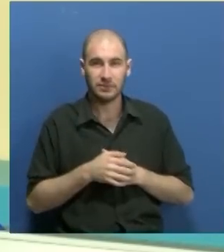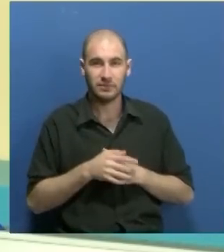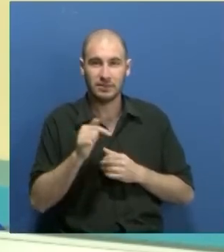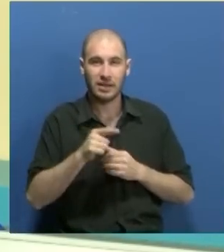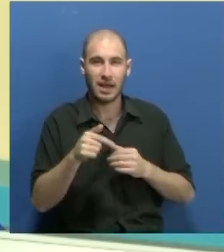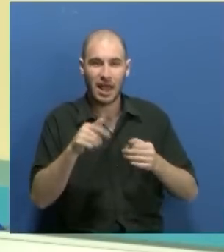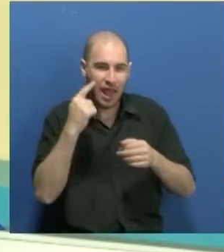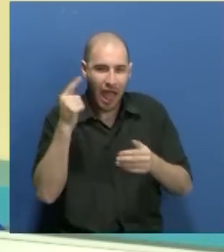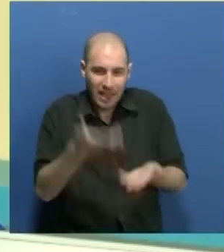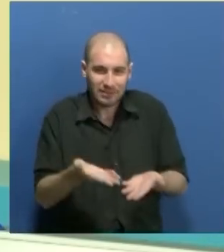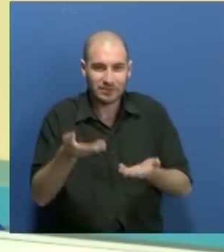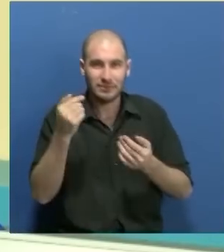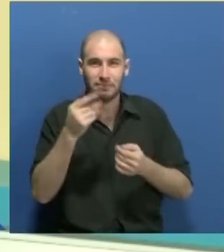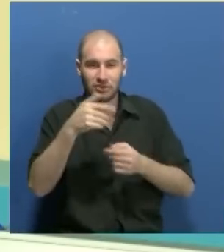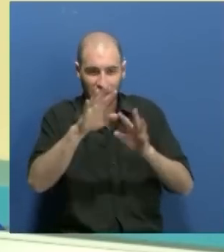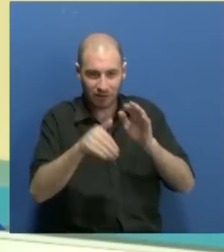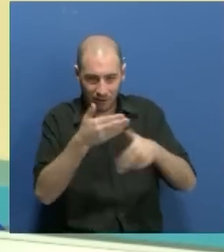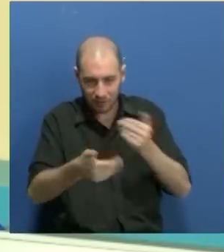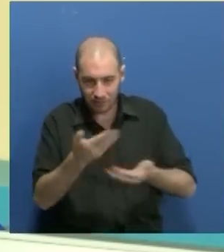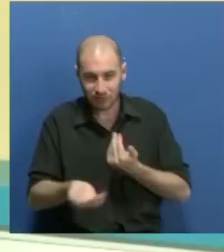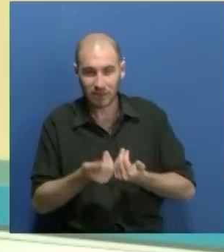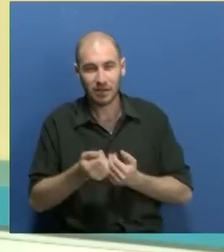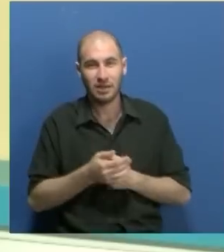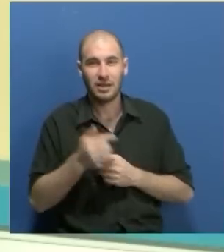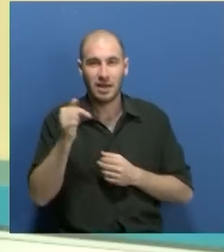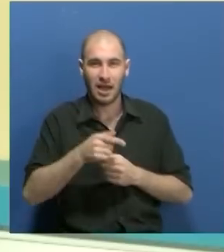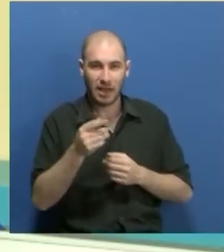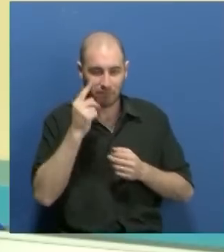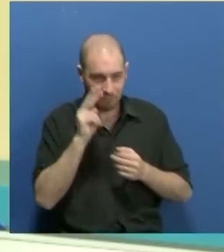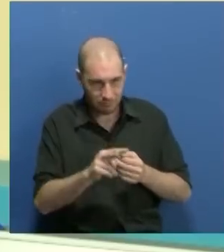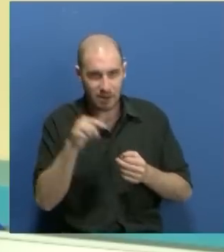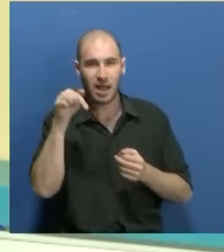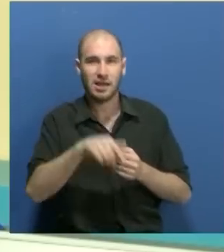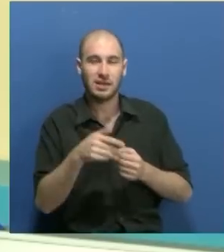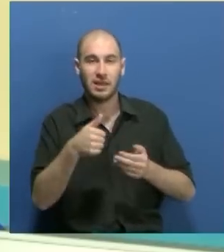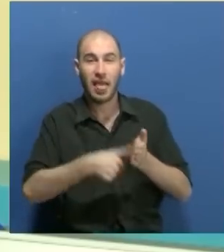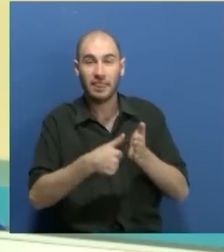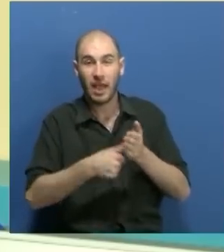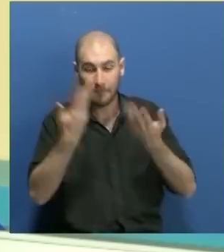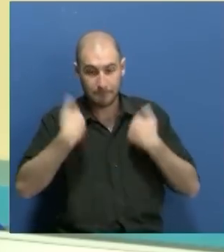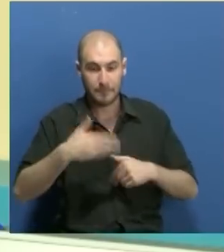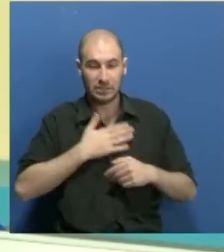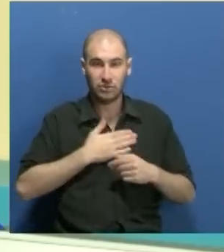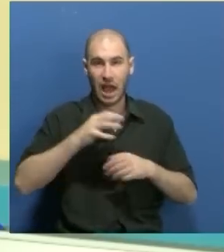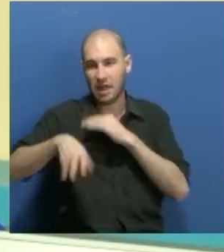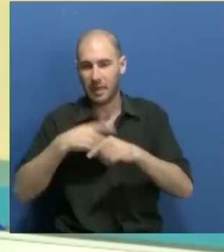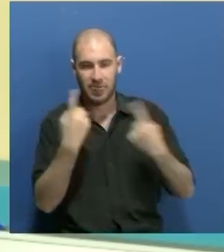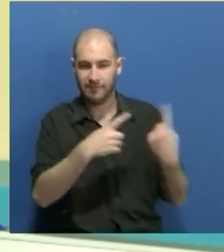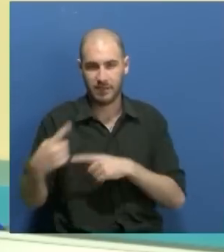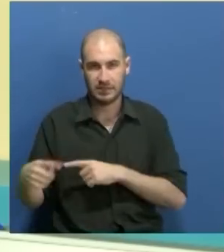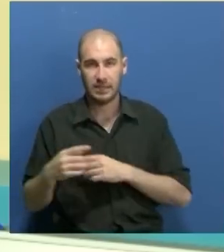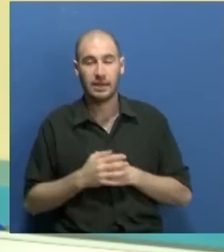Eso fue ahí en el momento, cuando uno está excavando ya es como que tiene el ojo y podés identificar entre restos humanos y restos de animales.